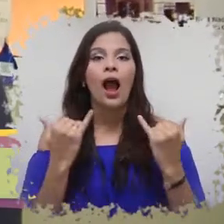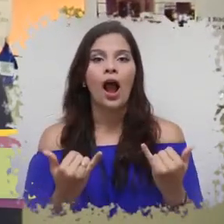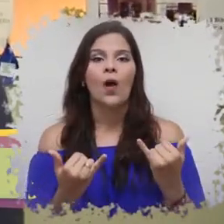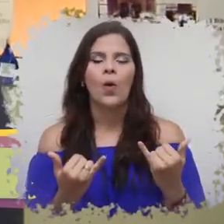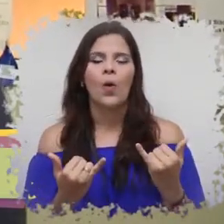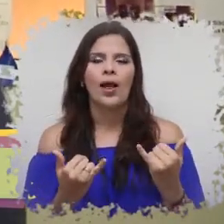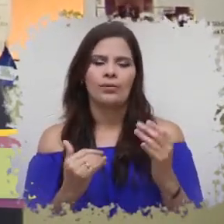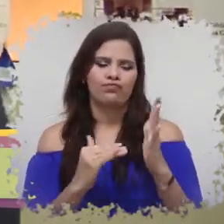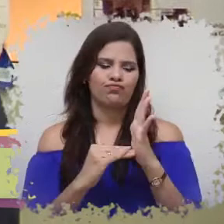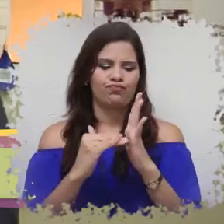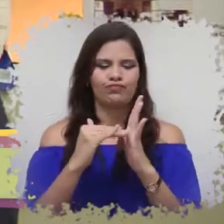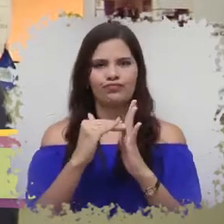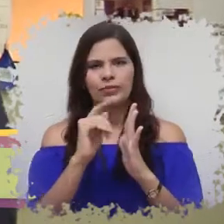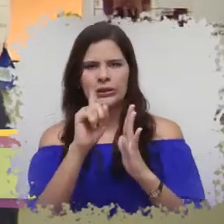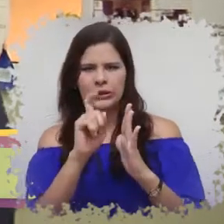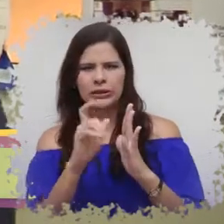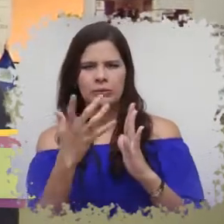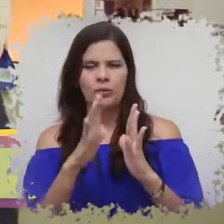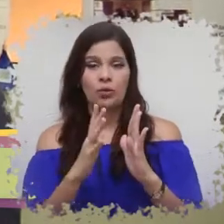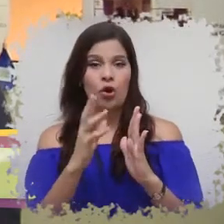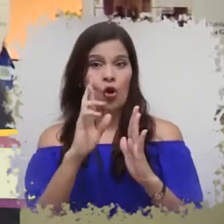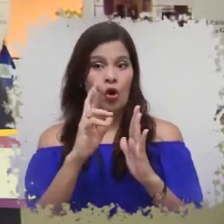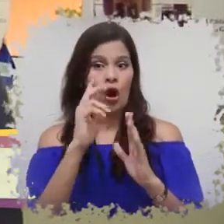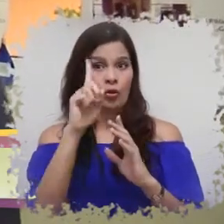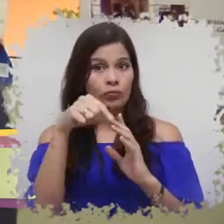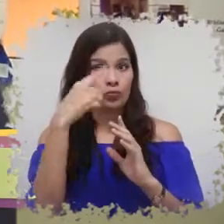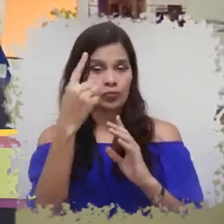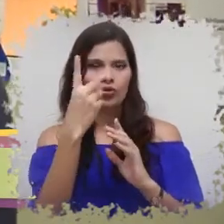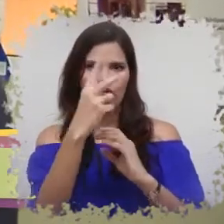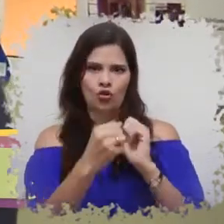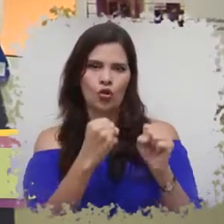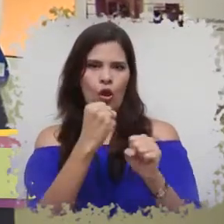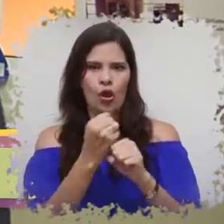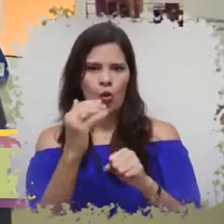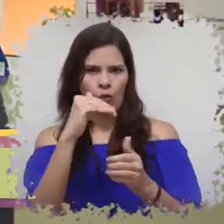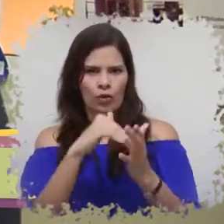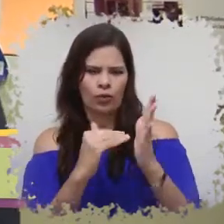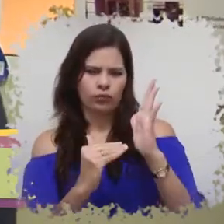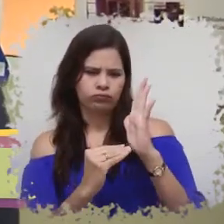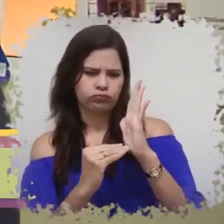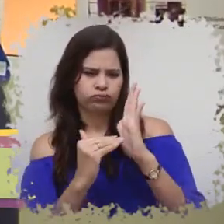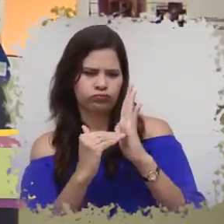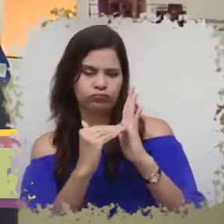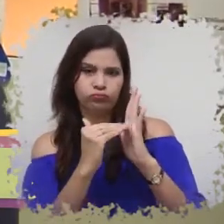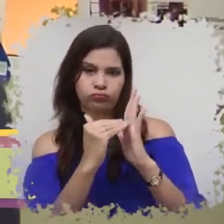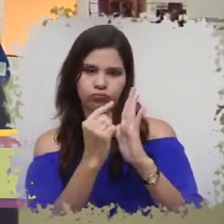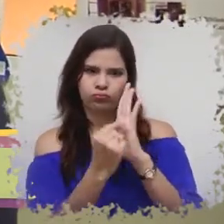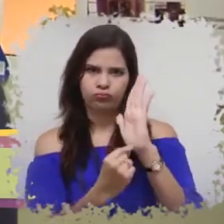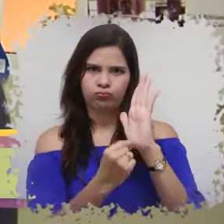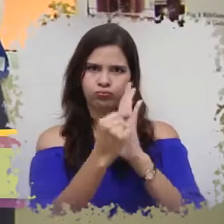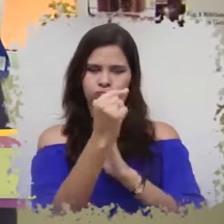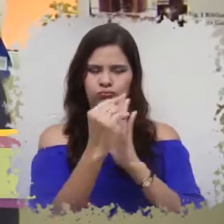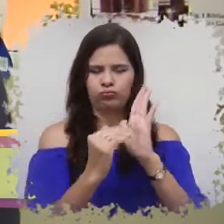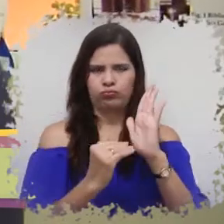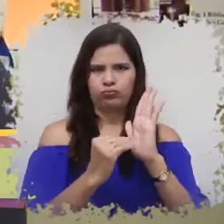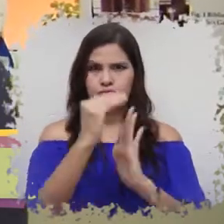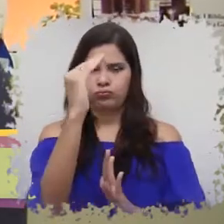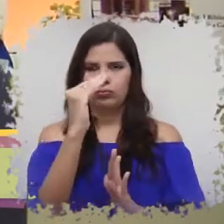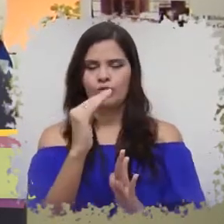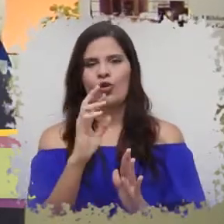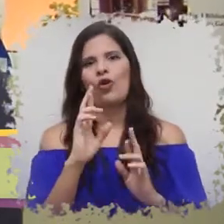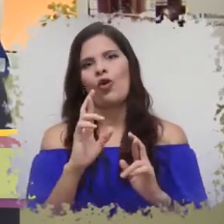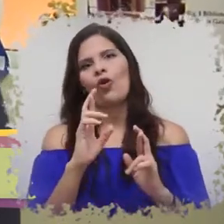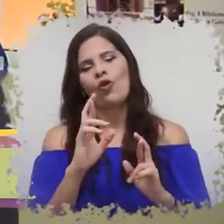categorización. Actualmente exhibimos una categoría C, pero nuestra pretensión es que a la vuelta de 2 años, en el próximo proceso de categorización,